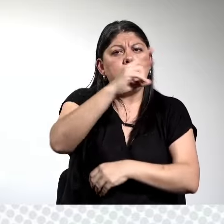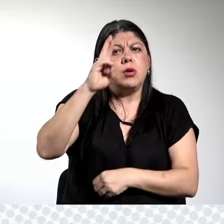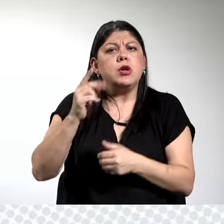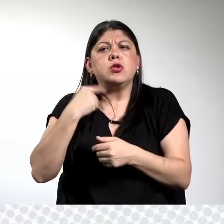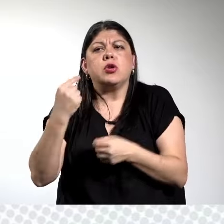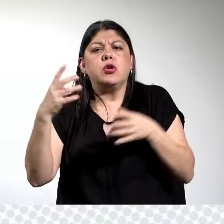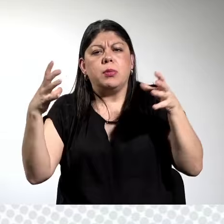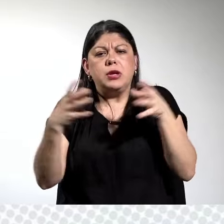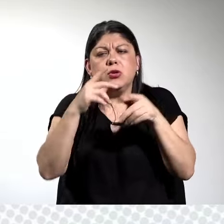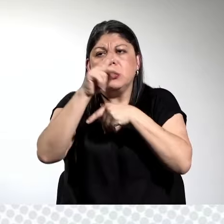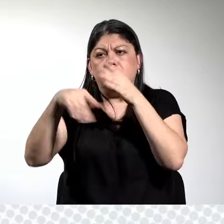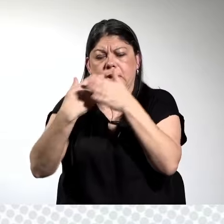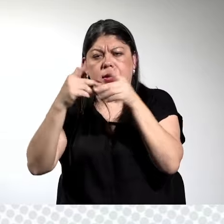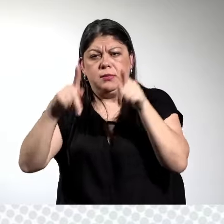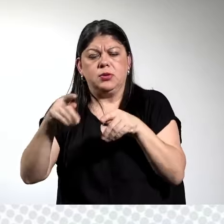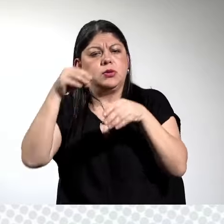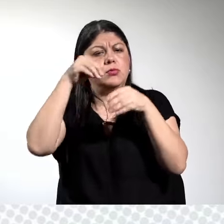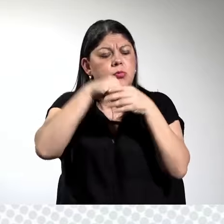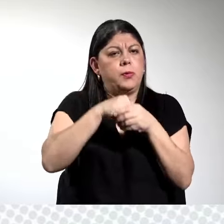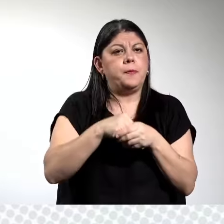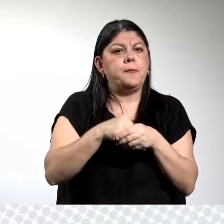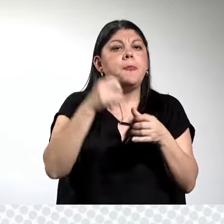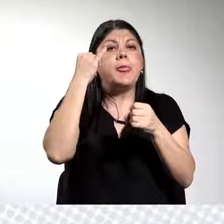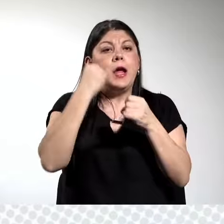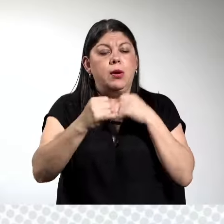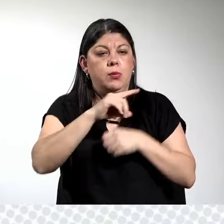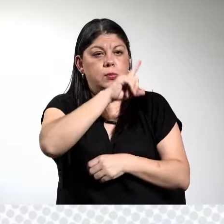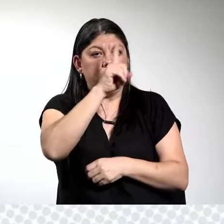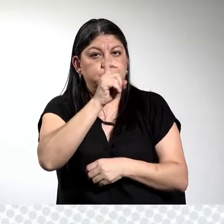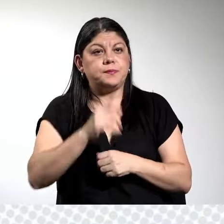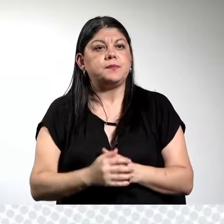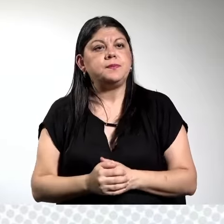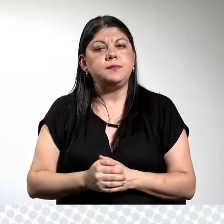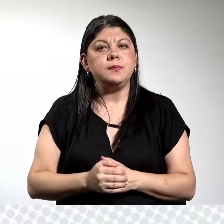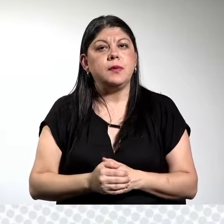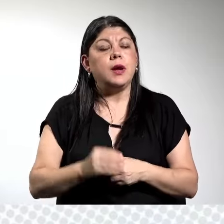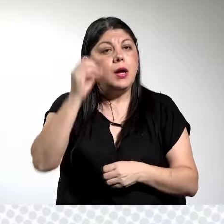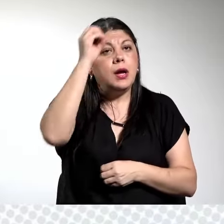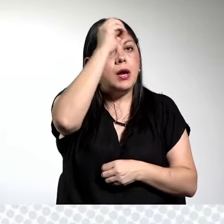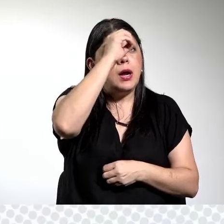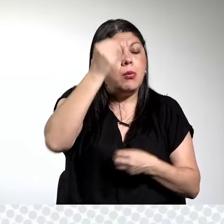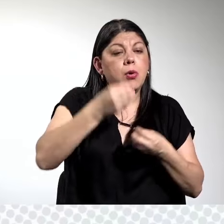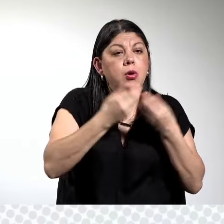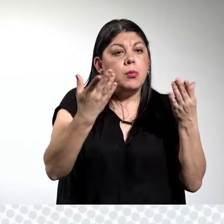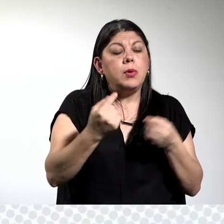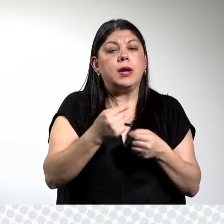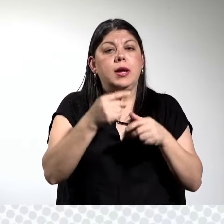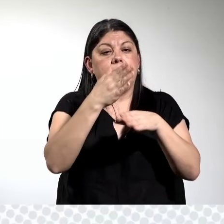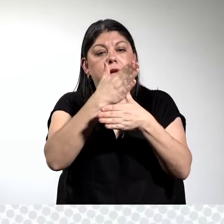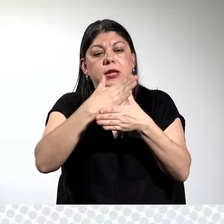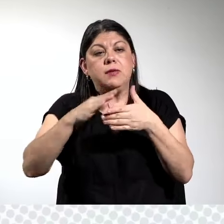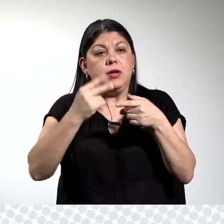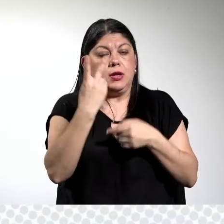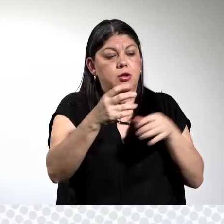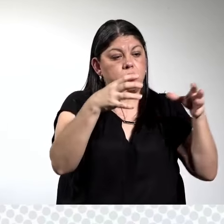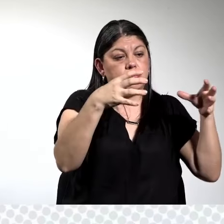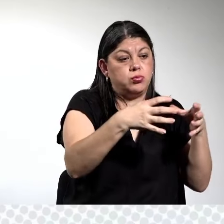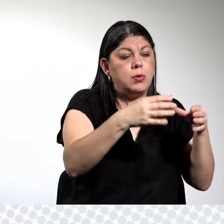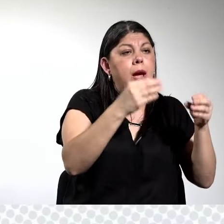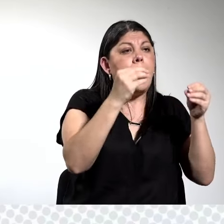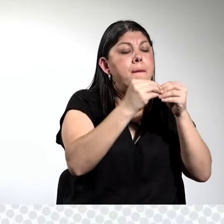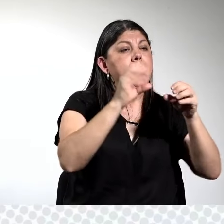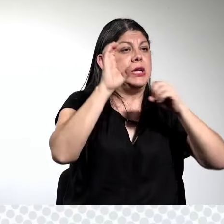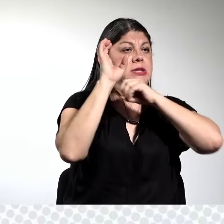sino para todas las personas. Muy bien, llegamos a la última pregunta. La opinión pública se divide hoy entre aquella que exige